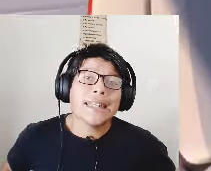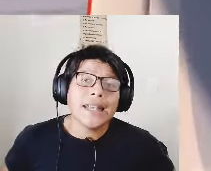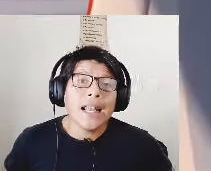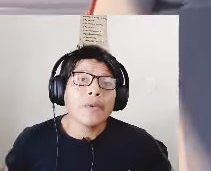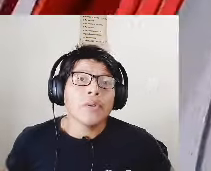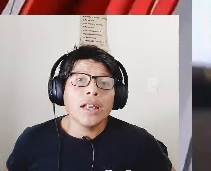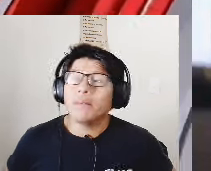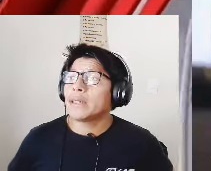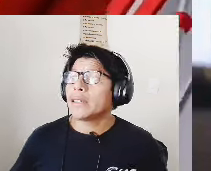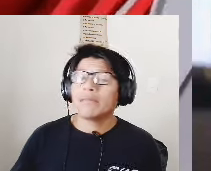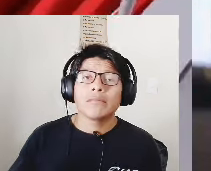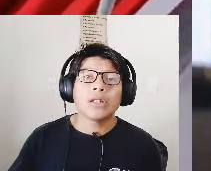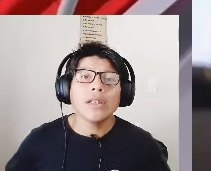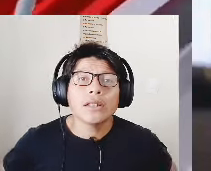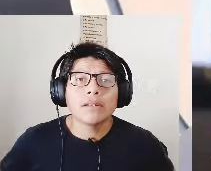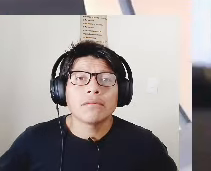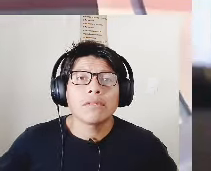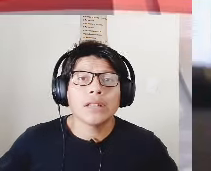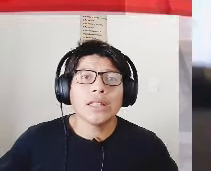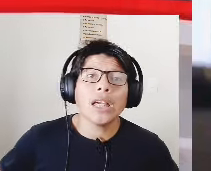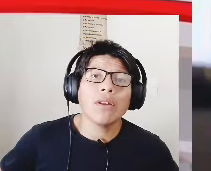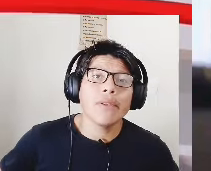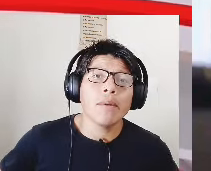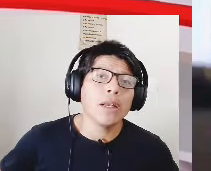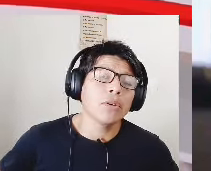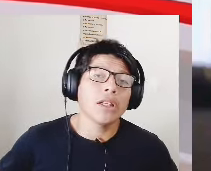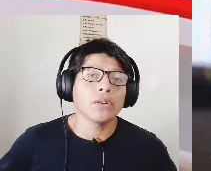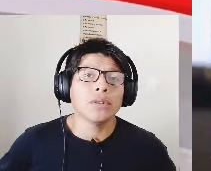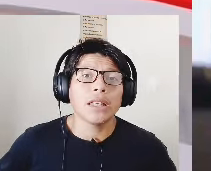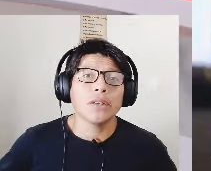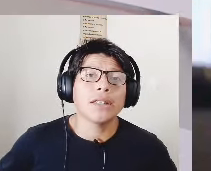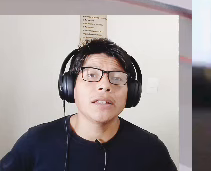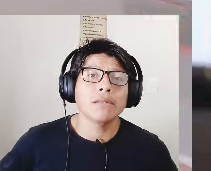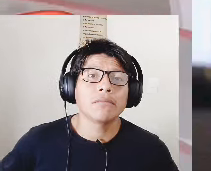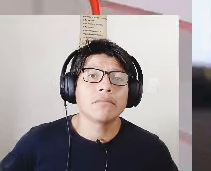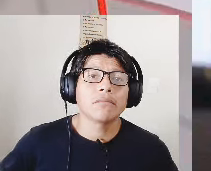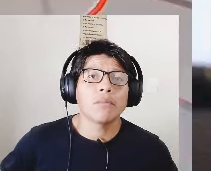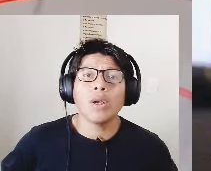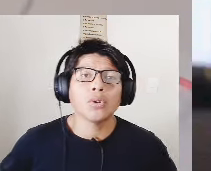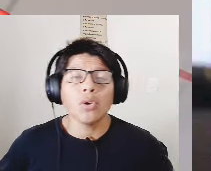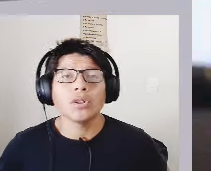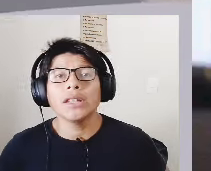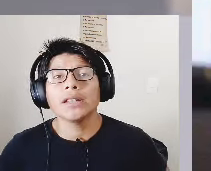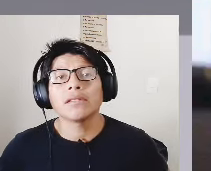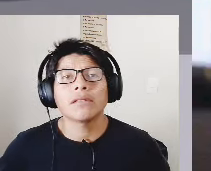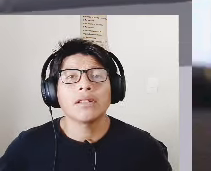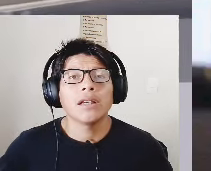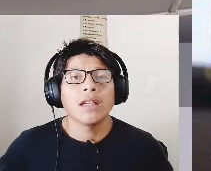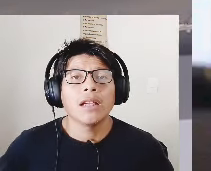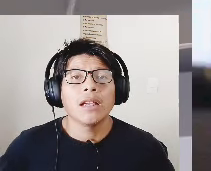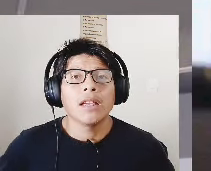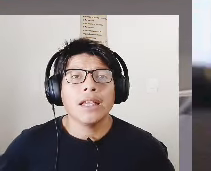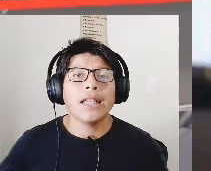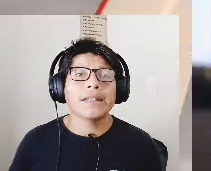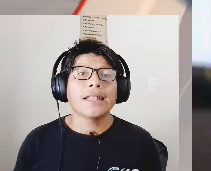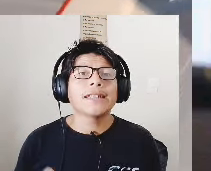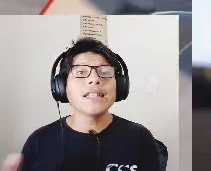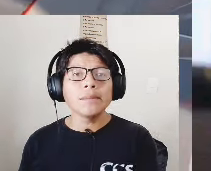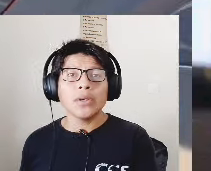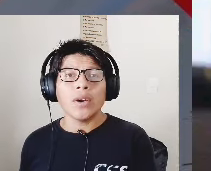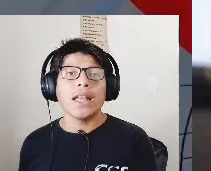la central avionera, pues señores, decían que no había vuelo y resulta que no es así. Vuelos todos los días.